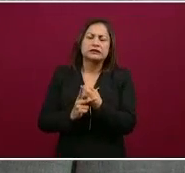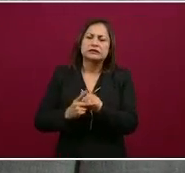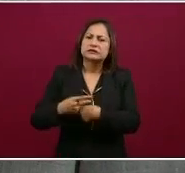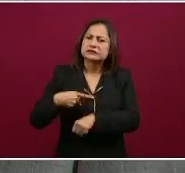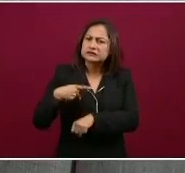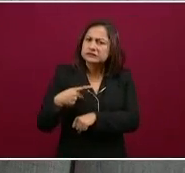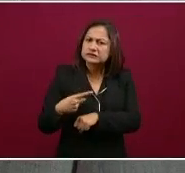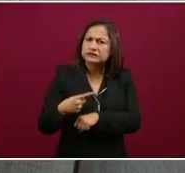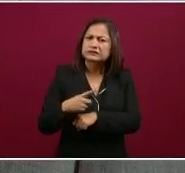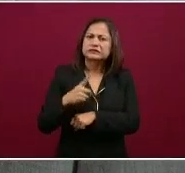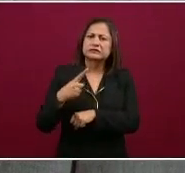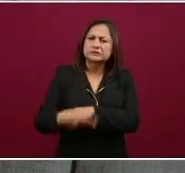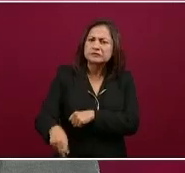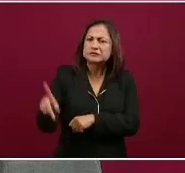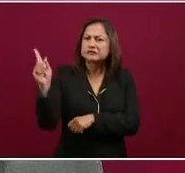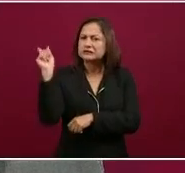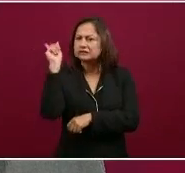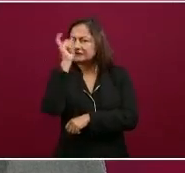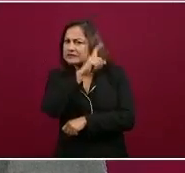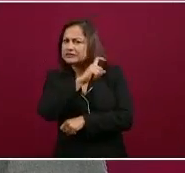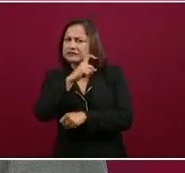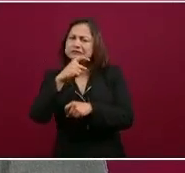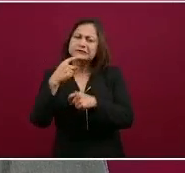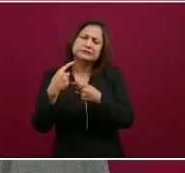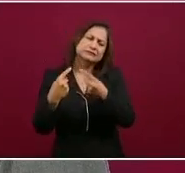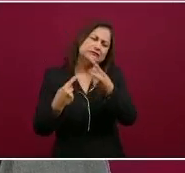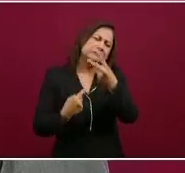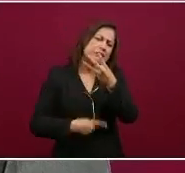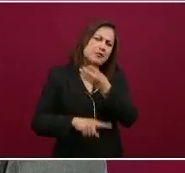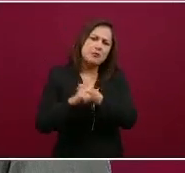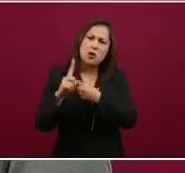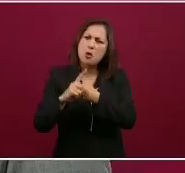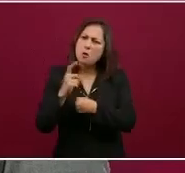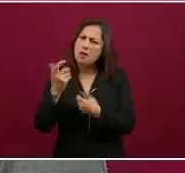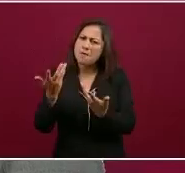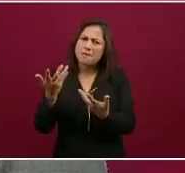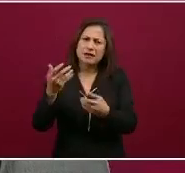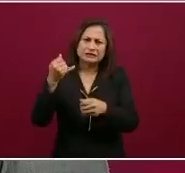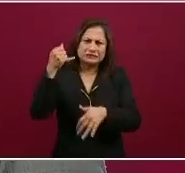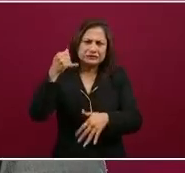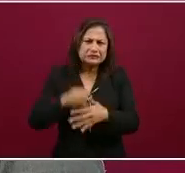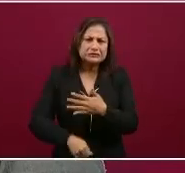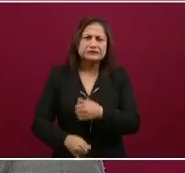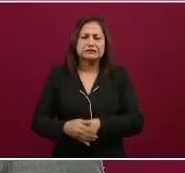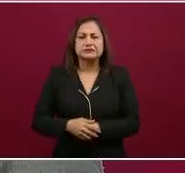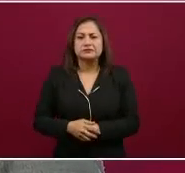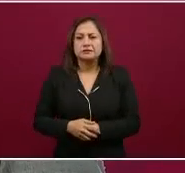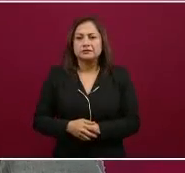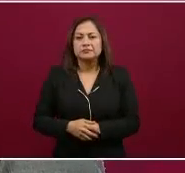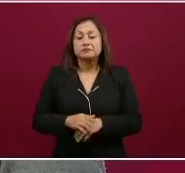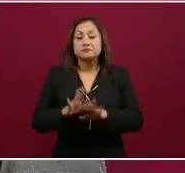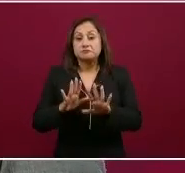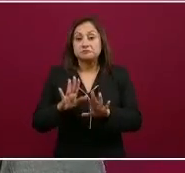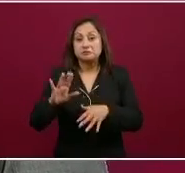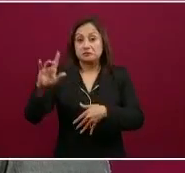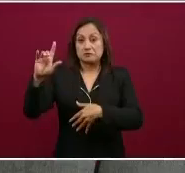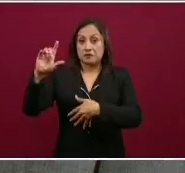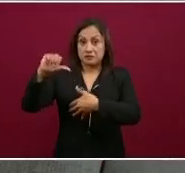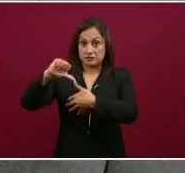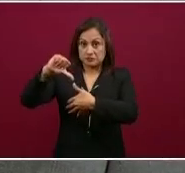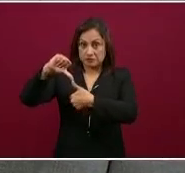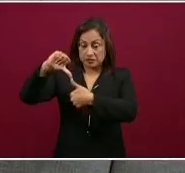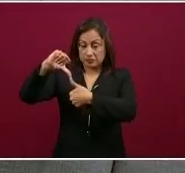varios países de Centroamérica. Les puedo decir que la mitad de